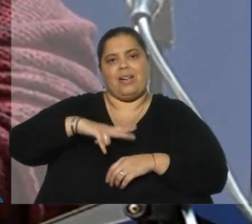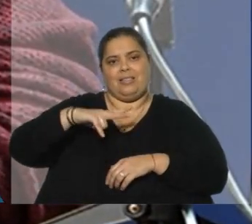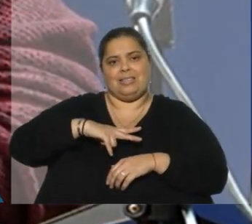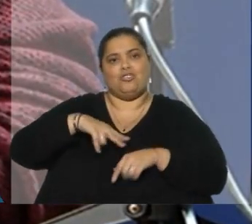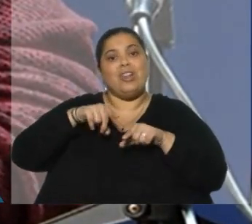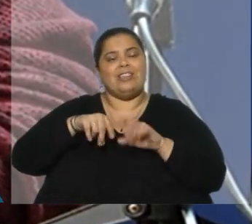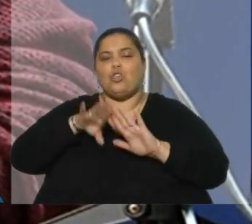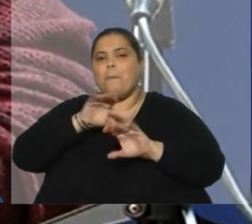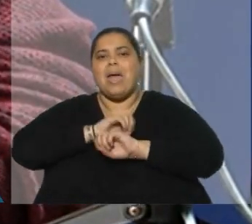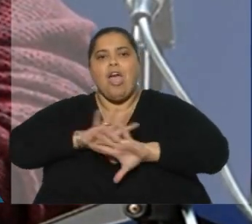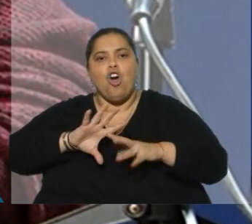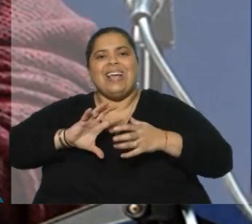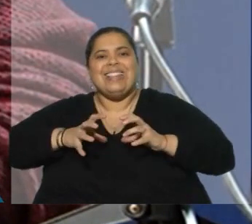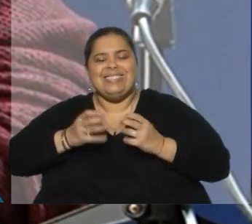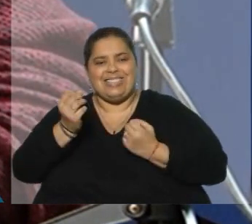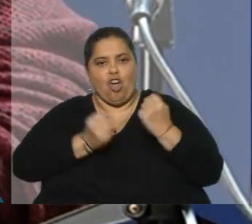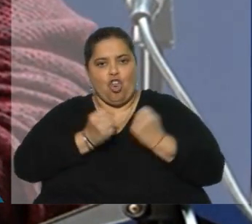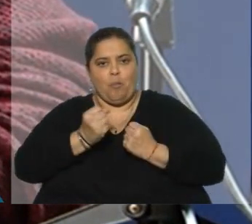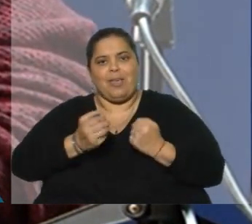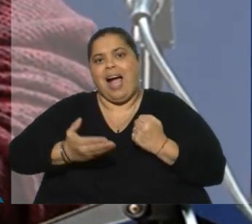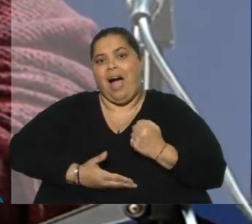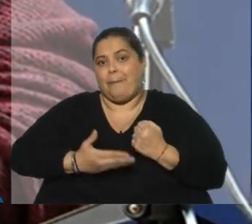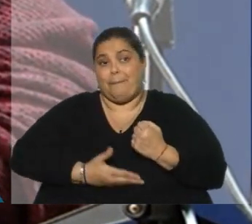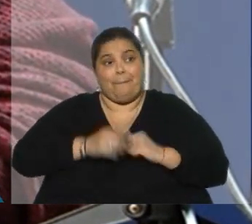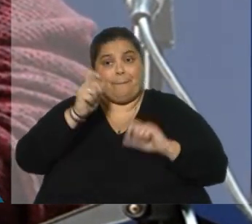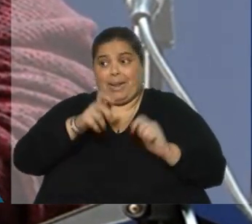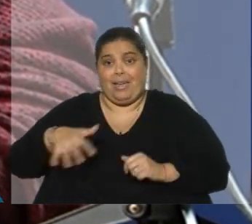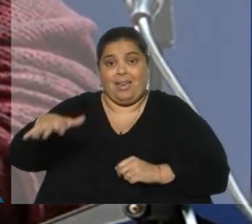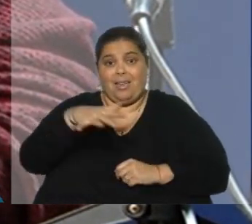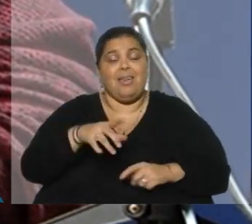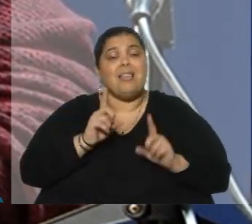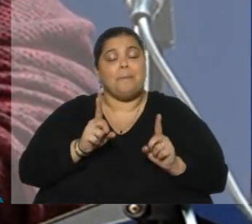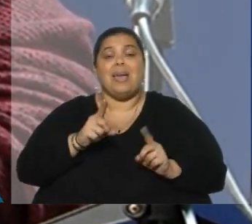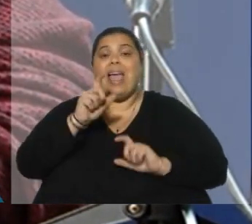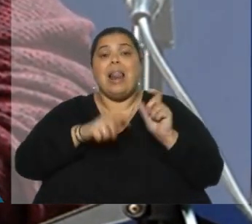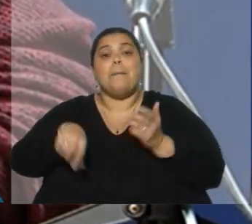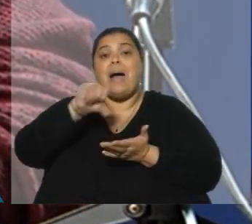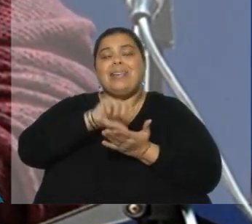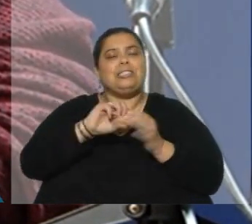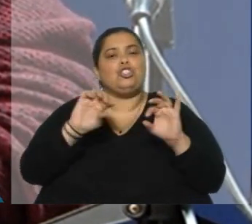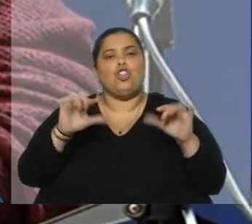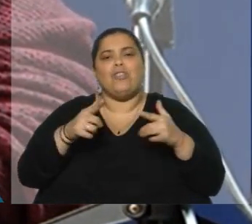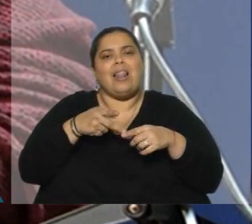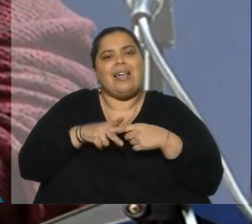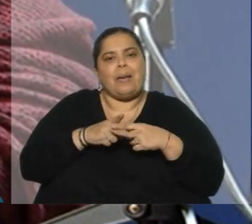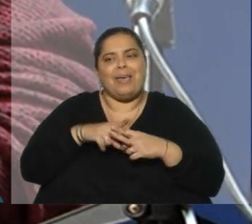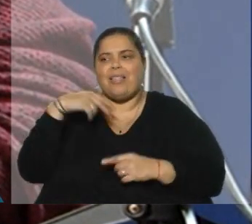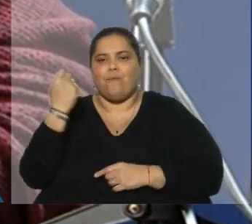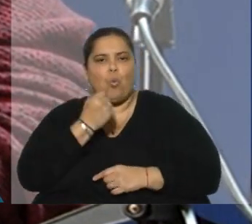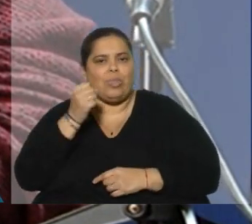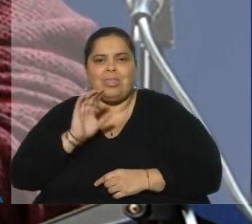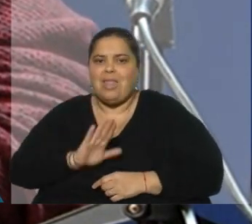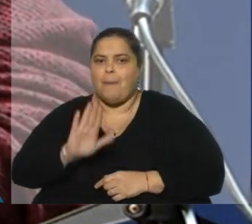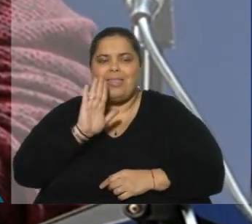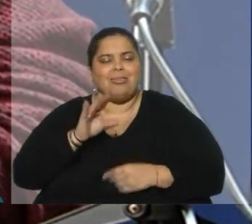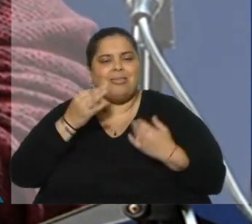crisis económica, el hambre de nuestro pueblo y que el país se encuentre sin herramientas fundamentales para